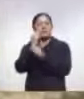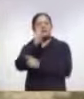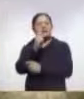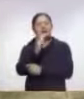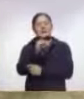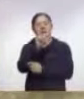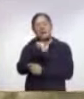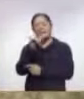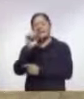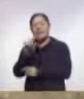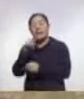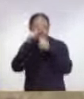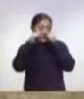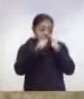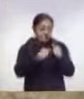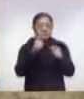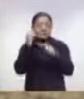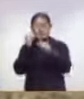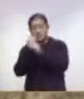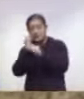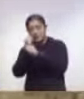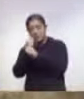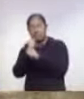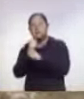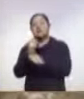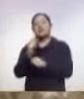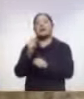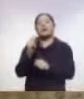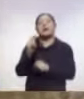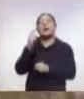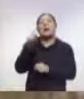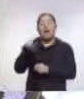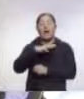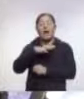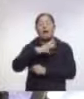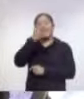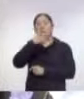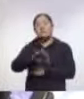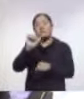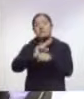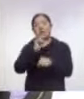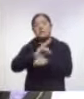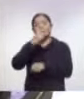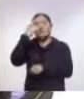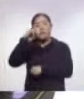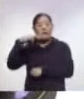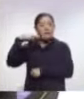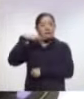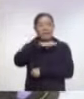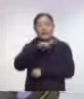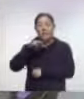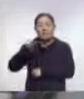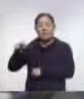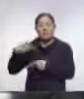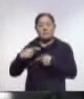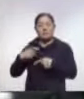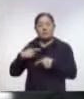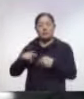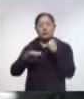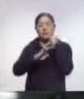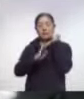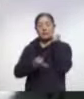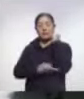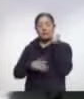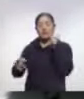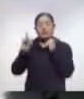en cuatro demarcaciones, donde se contará con 10 vehículos para agilizar el traslado y atención de tlaxcaltecas en periodo de gestación. La